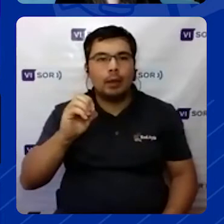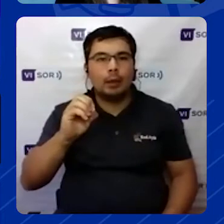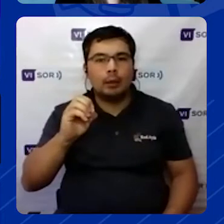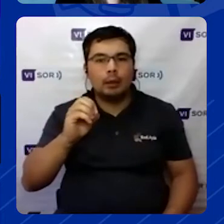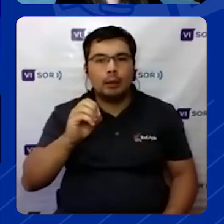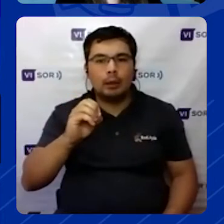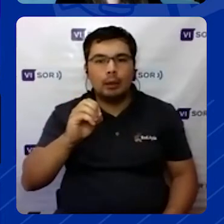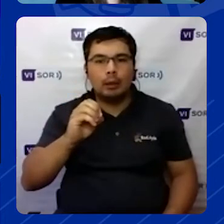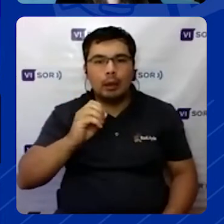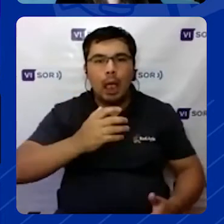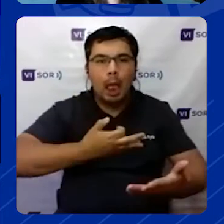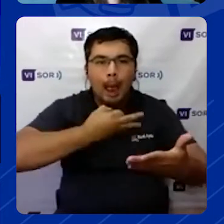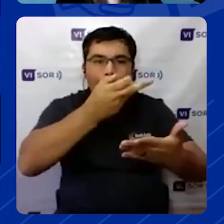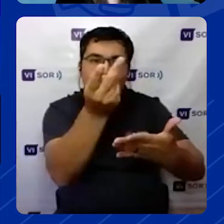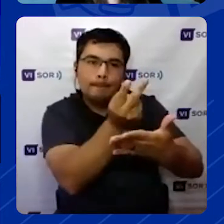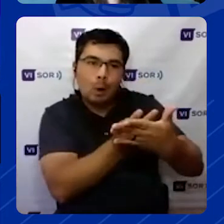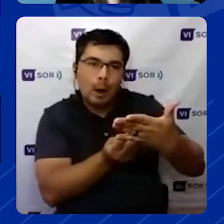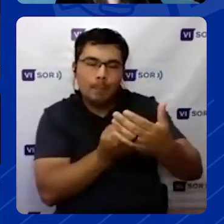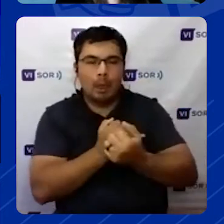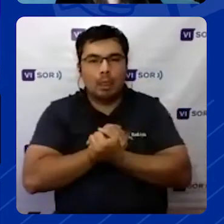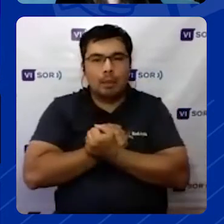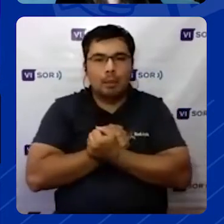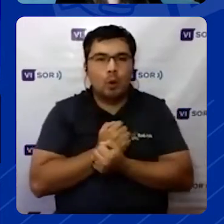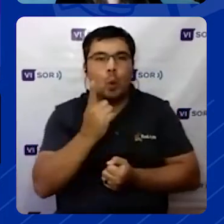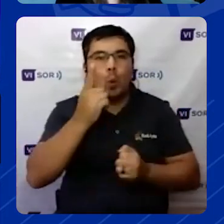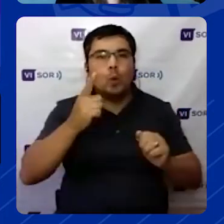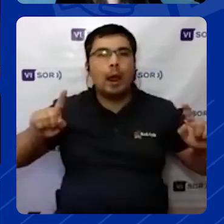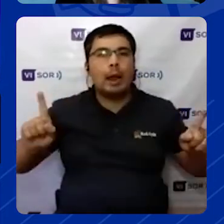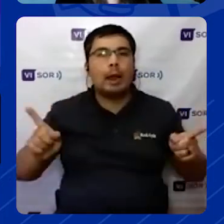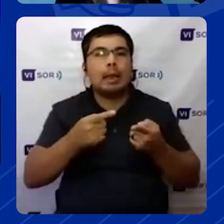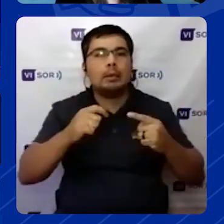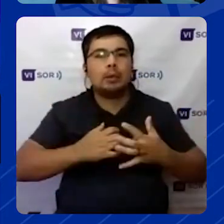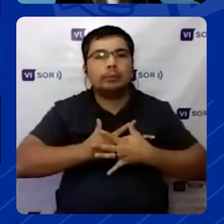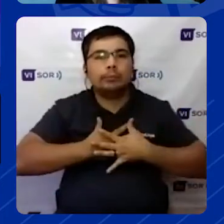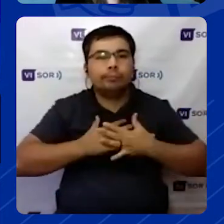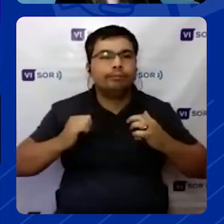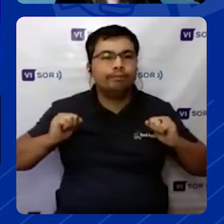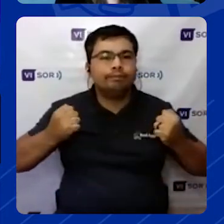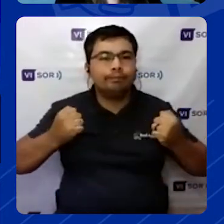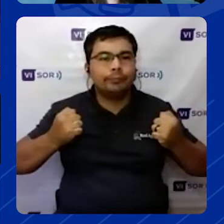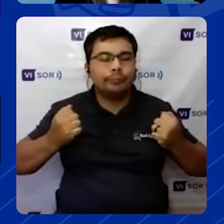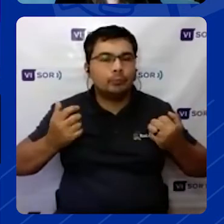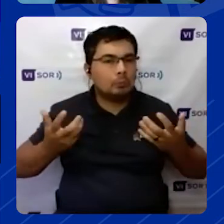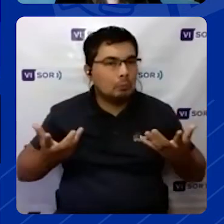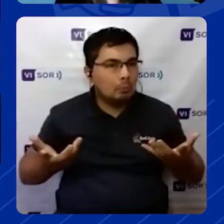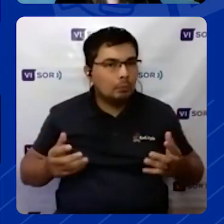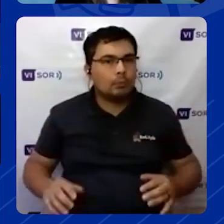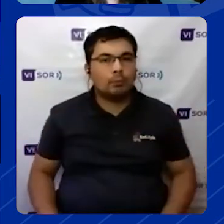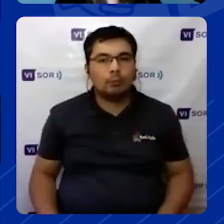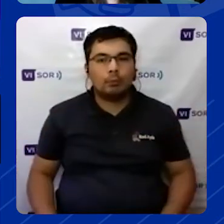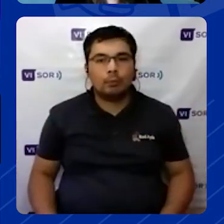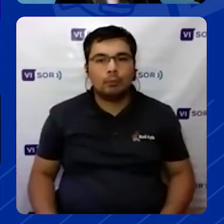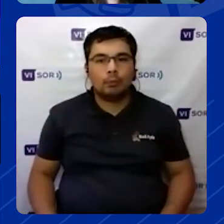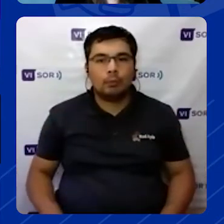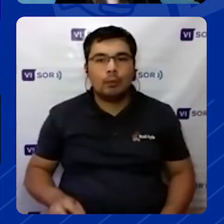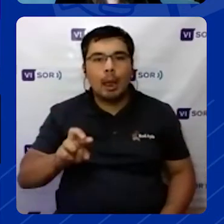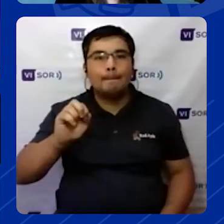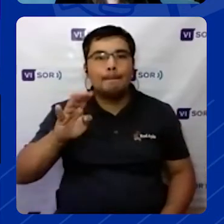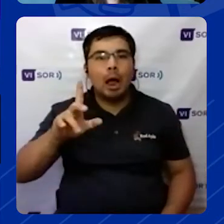desesperada, por llevarnos a Pablo Neruda, poesía chilena. Pues